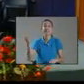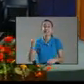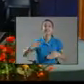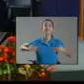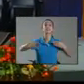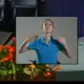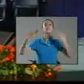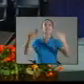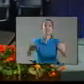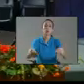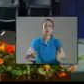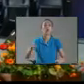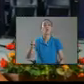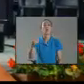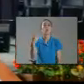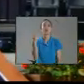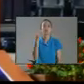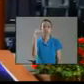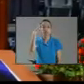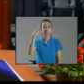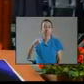le dije, estoy mandado.